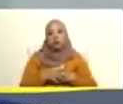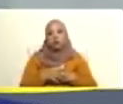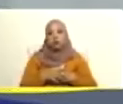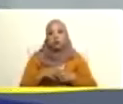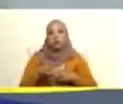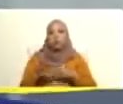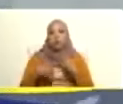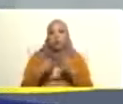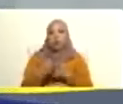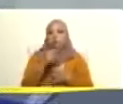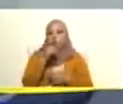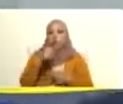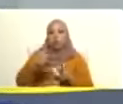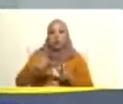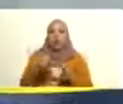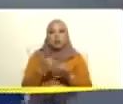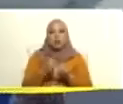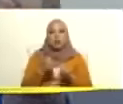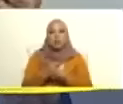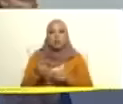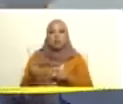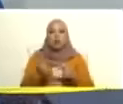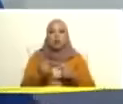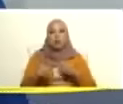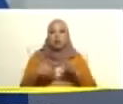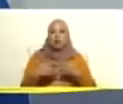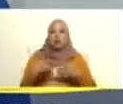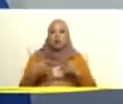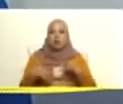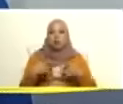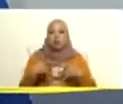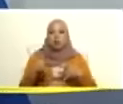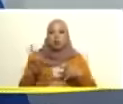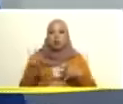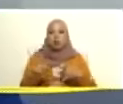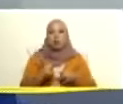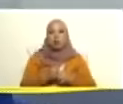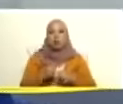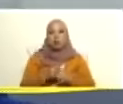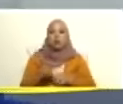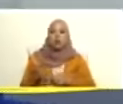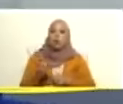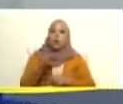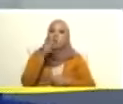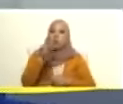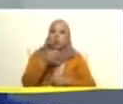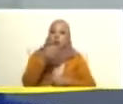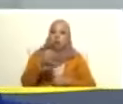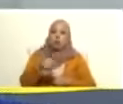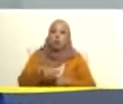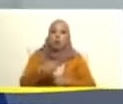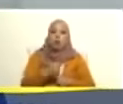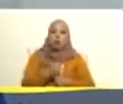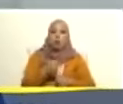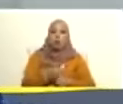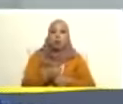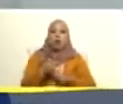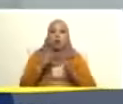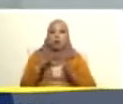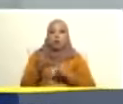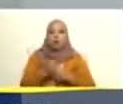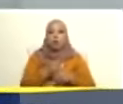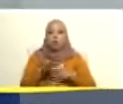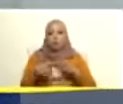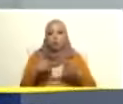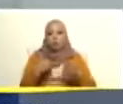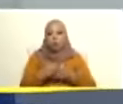un tope, pero de ese tope se puede jugar hacia abajo siempre, para armonizar con